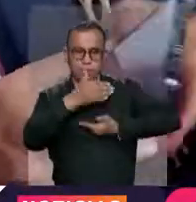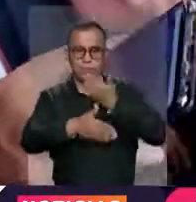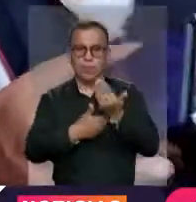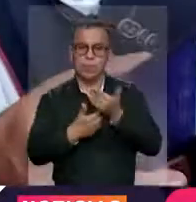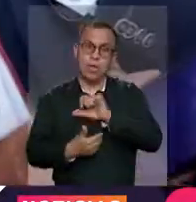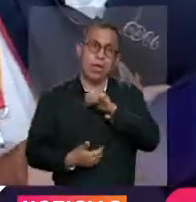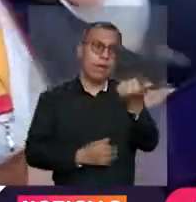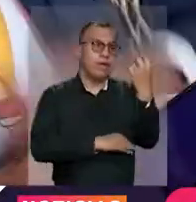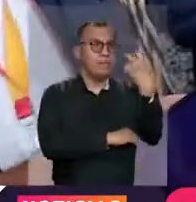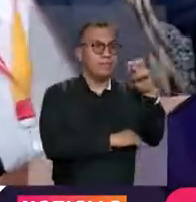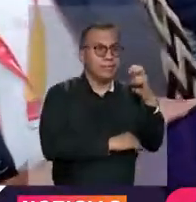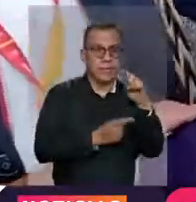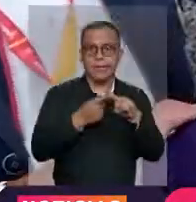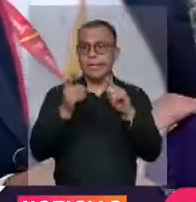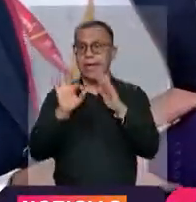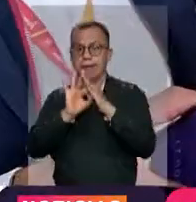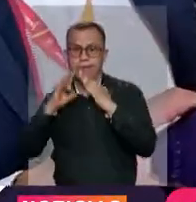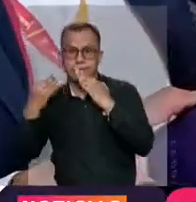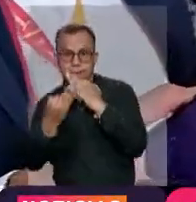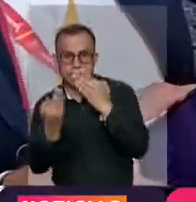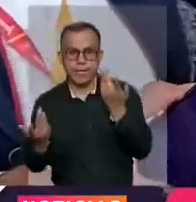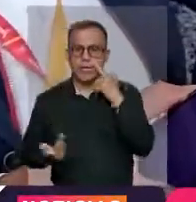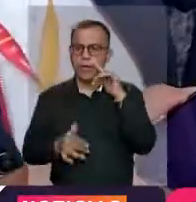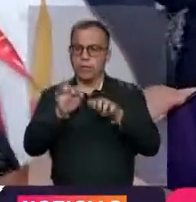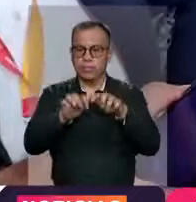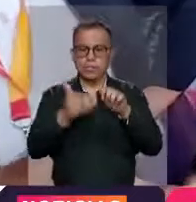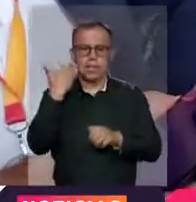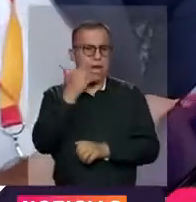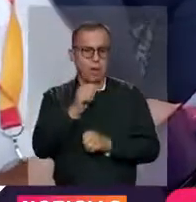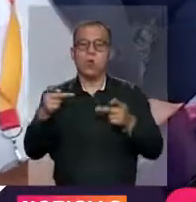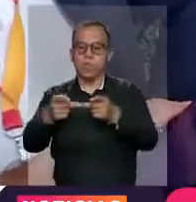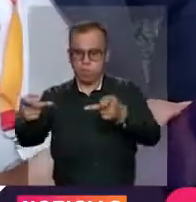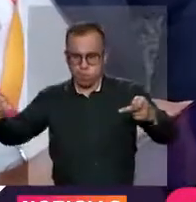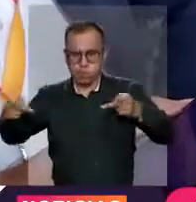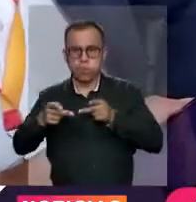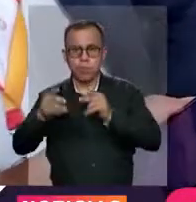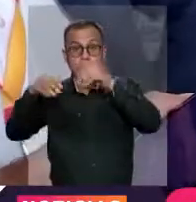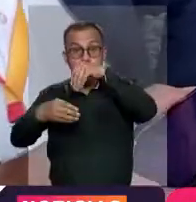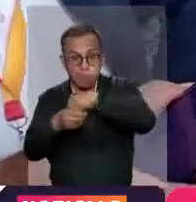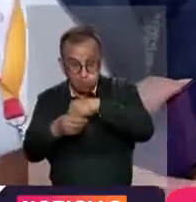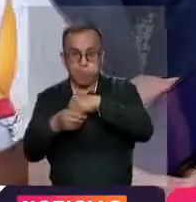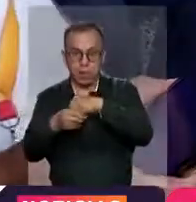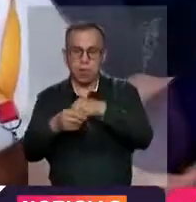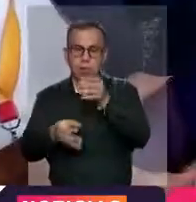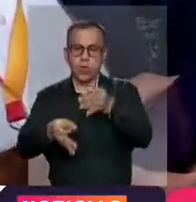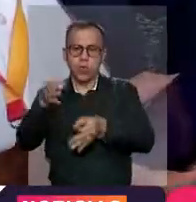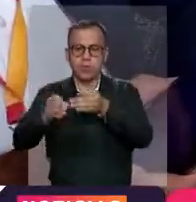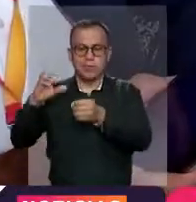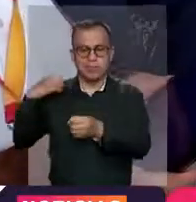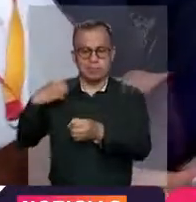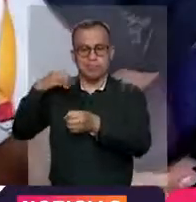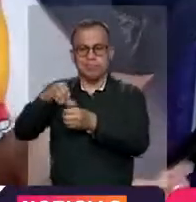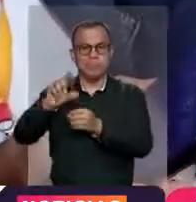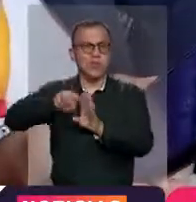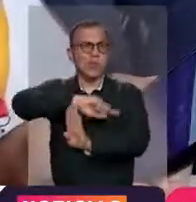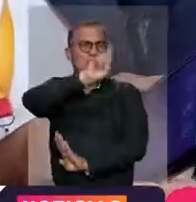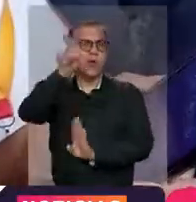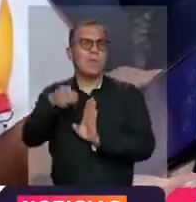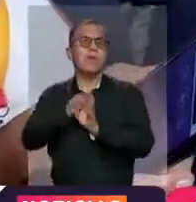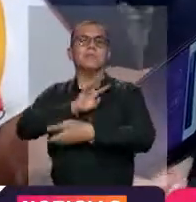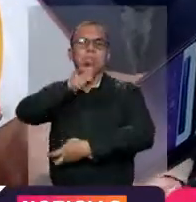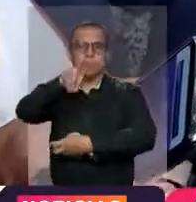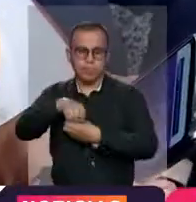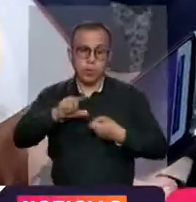en otro la Fiscalía, en otro la Secretaría de la Mujer. Ahora aquí en la Casa de la Justicia, en Ciudad Bolívar, están todas las